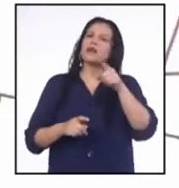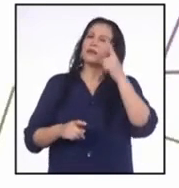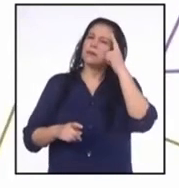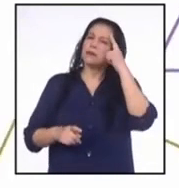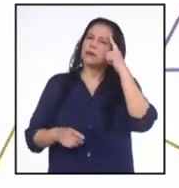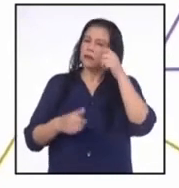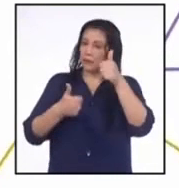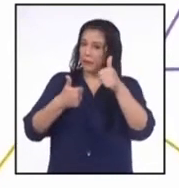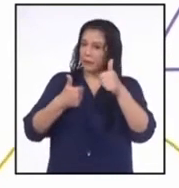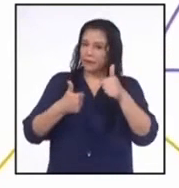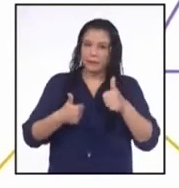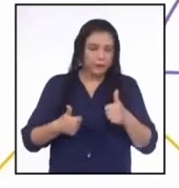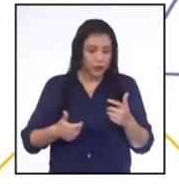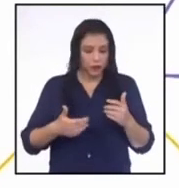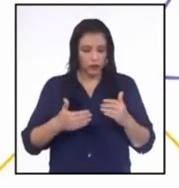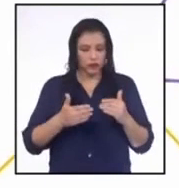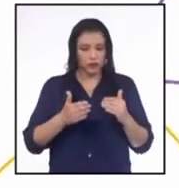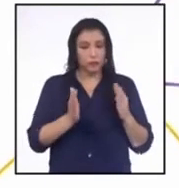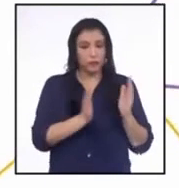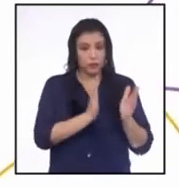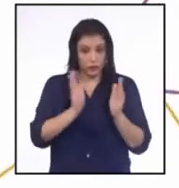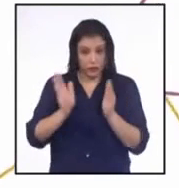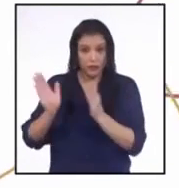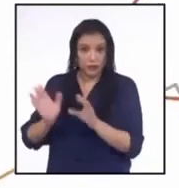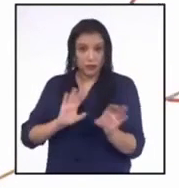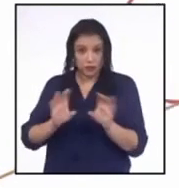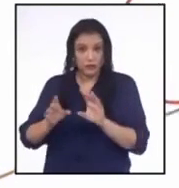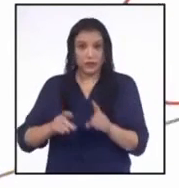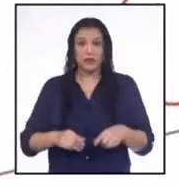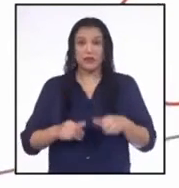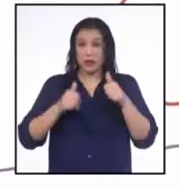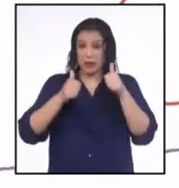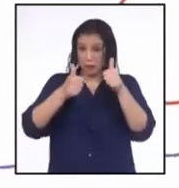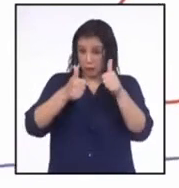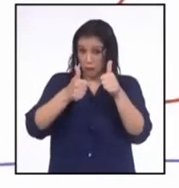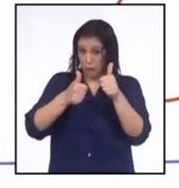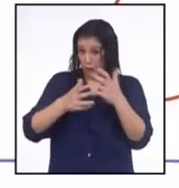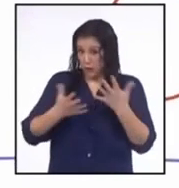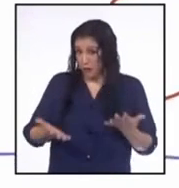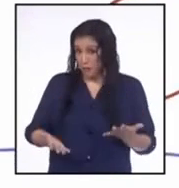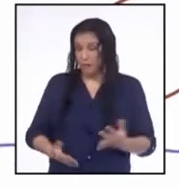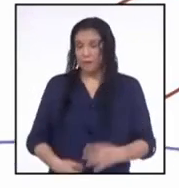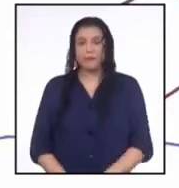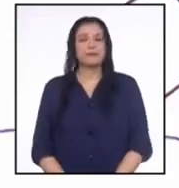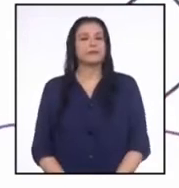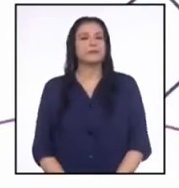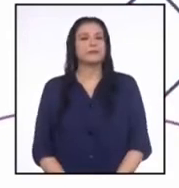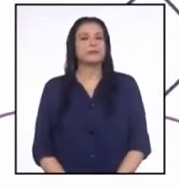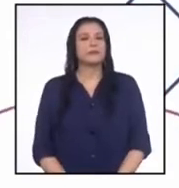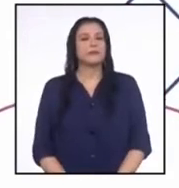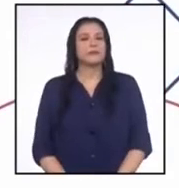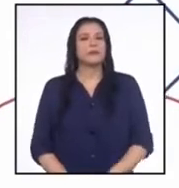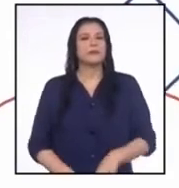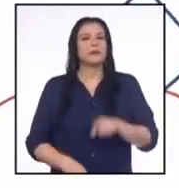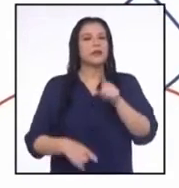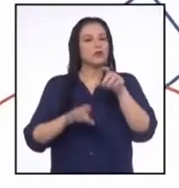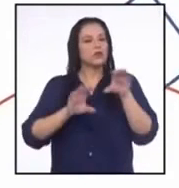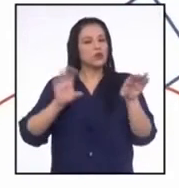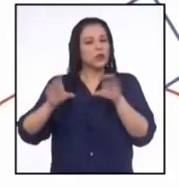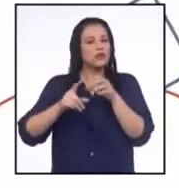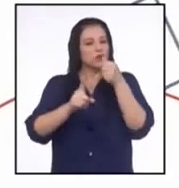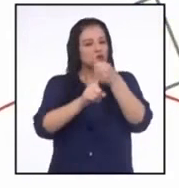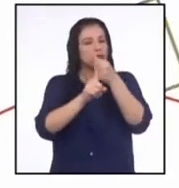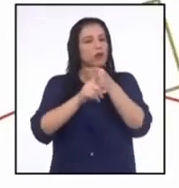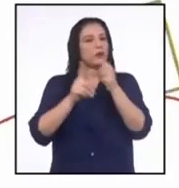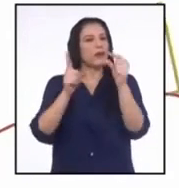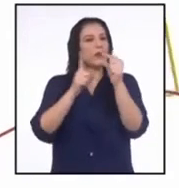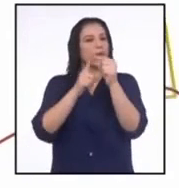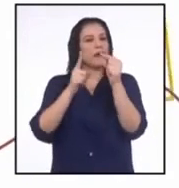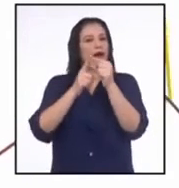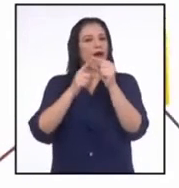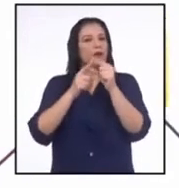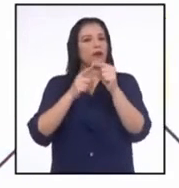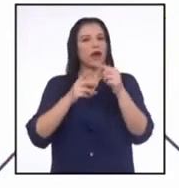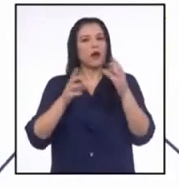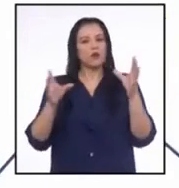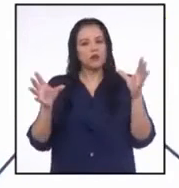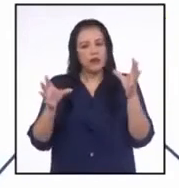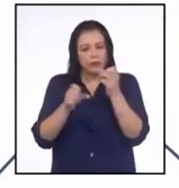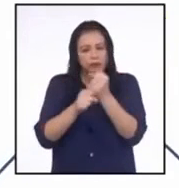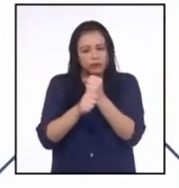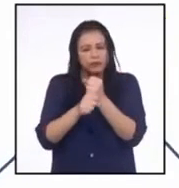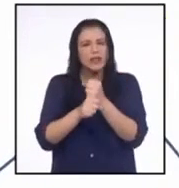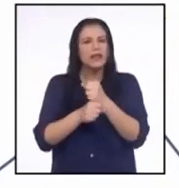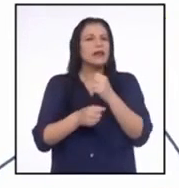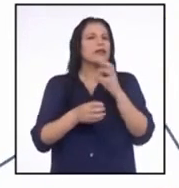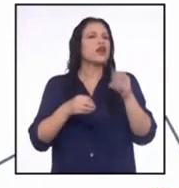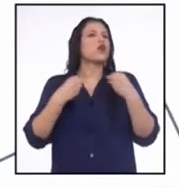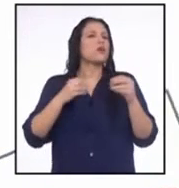pareció? ¿Los procedimientos realizados fueron los más adecuados? Realiza con tus palabras una breve descripción